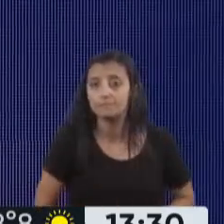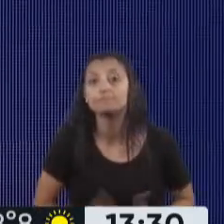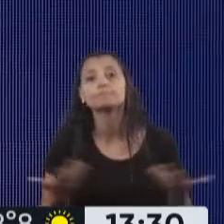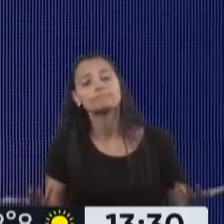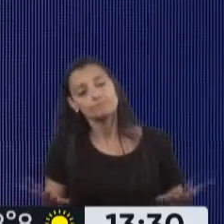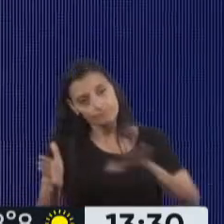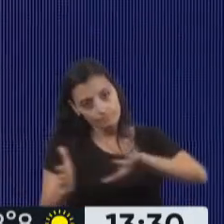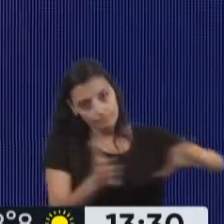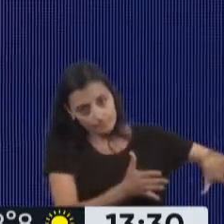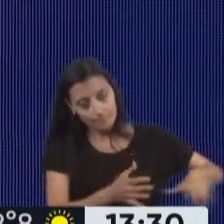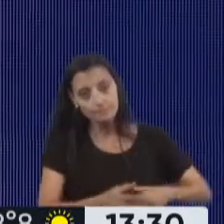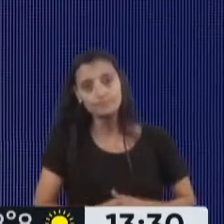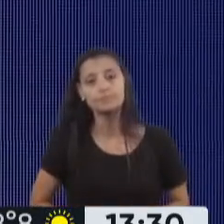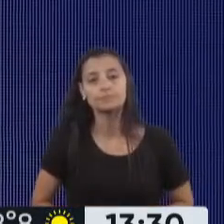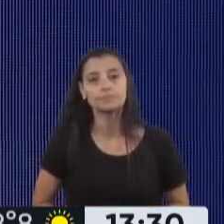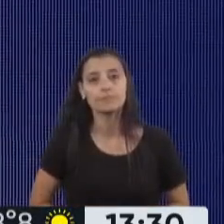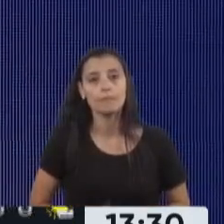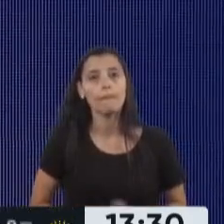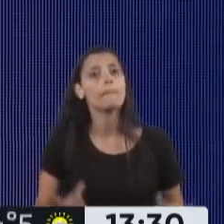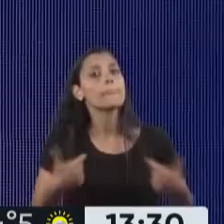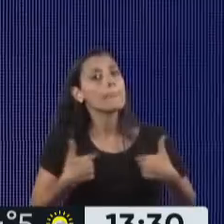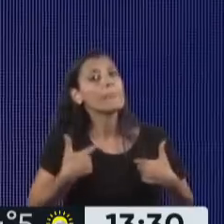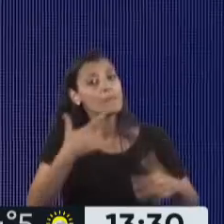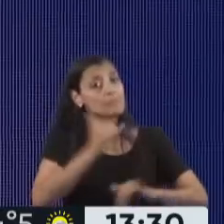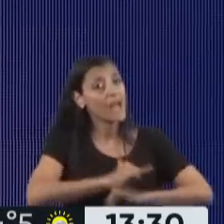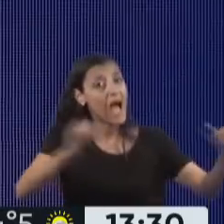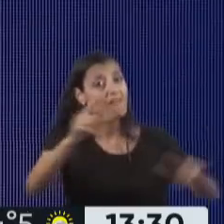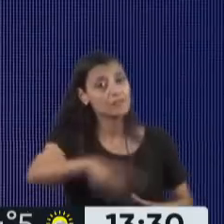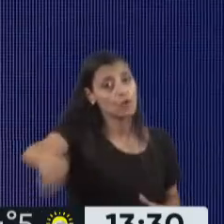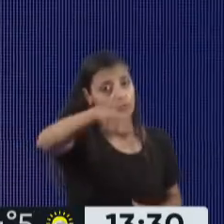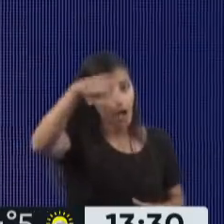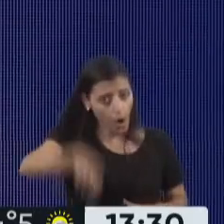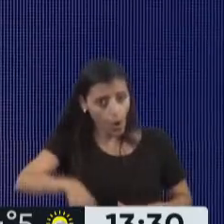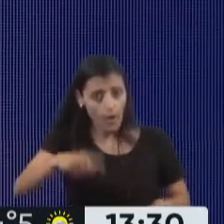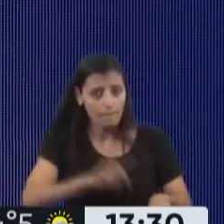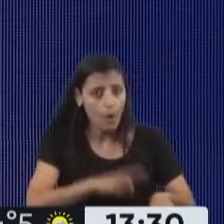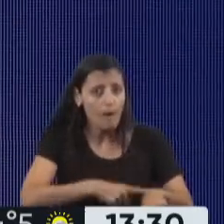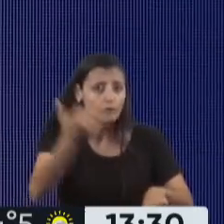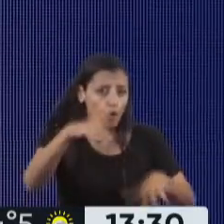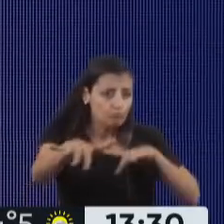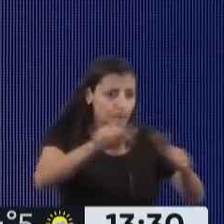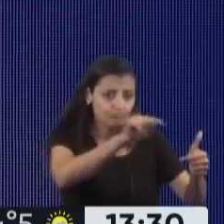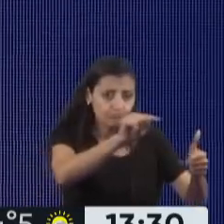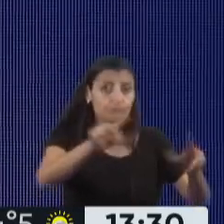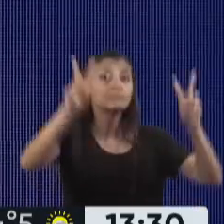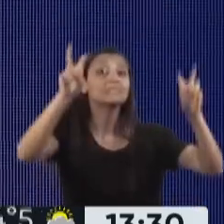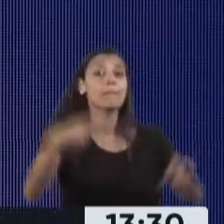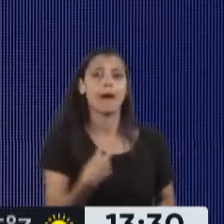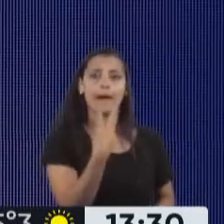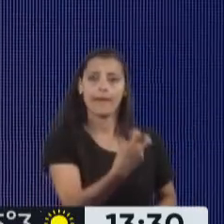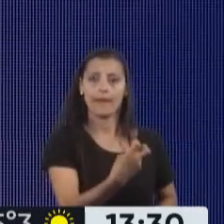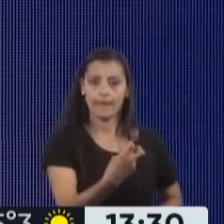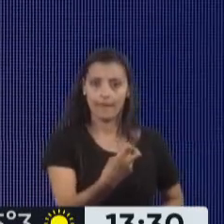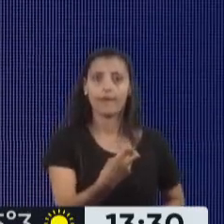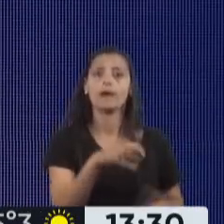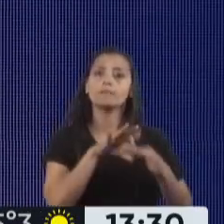Pero aún así, yo les aviso, con todo lo que está pasando en materia energética, con todo lo que tiene